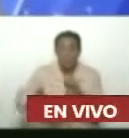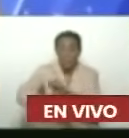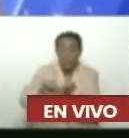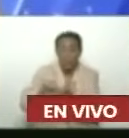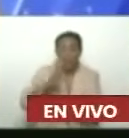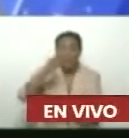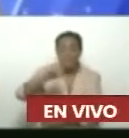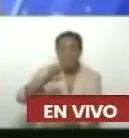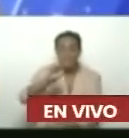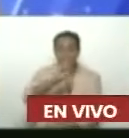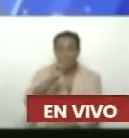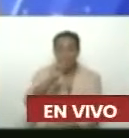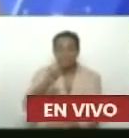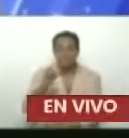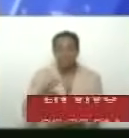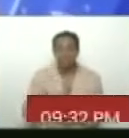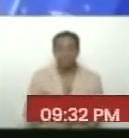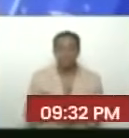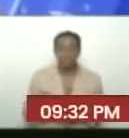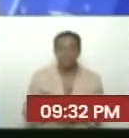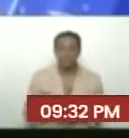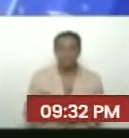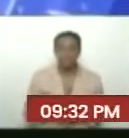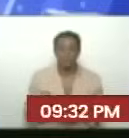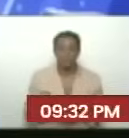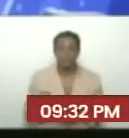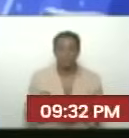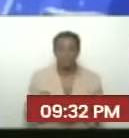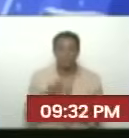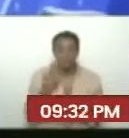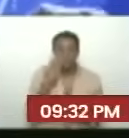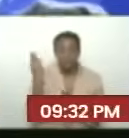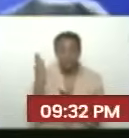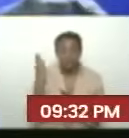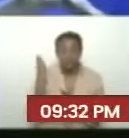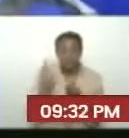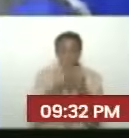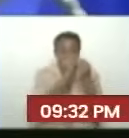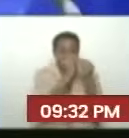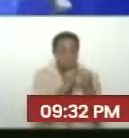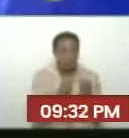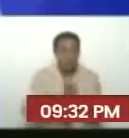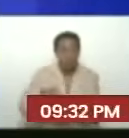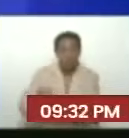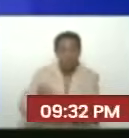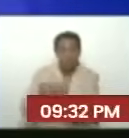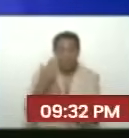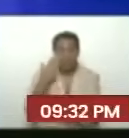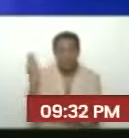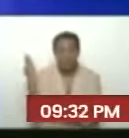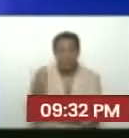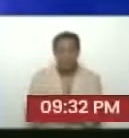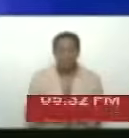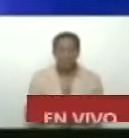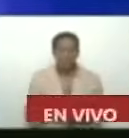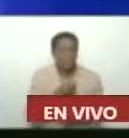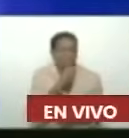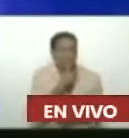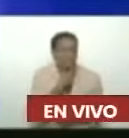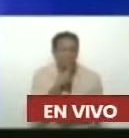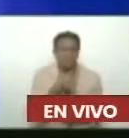Messi. Ah, miren esta escultura. Ah, qué